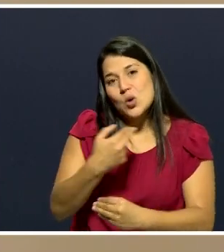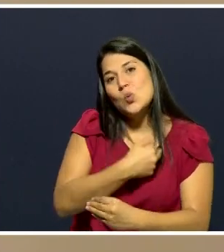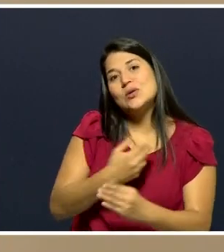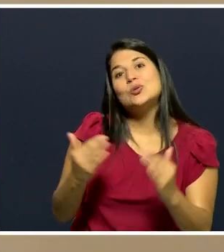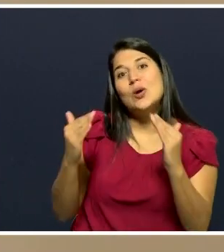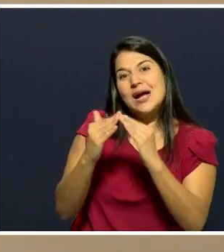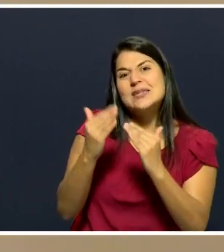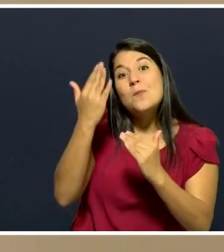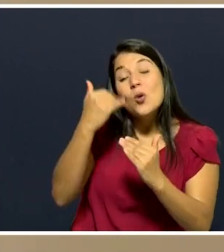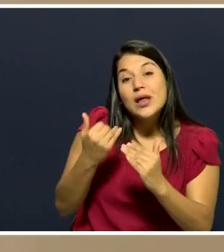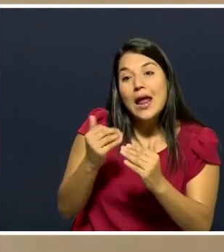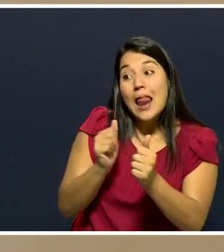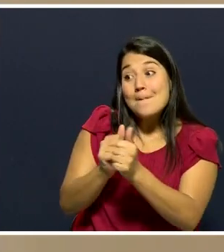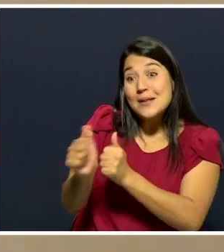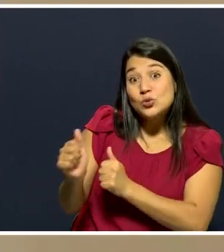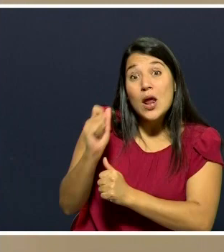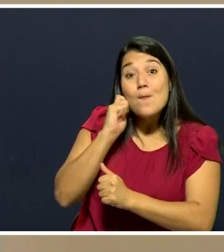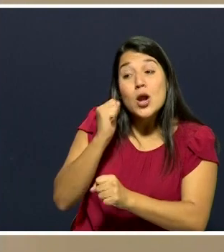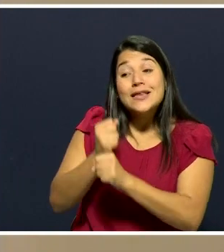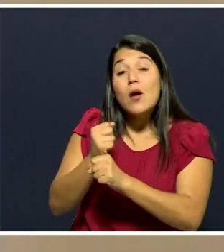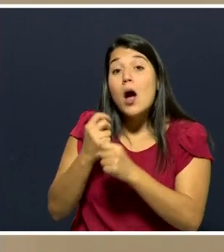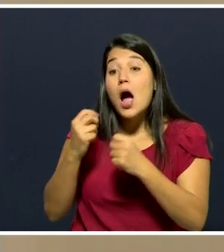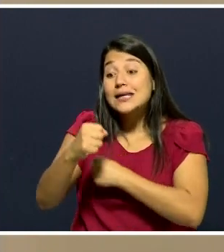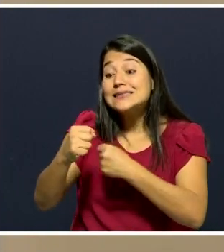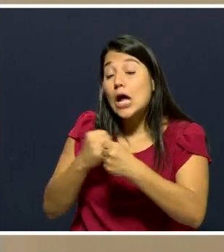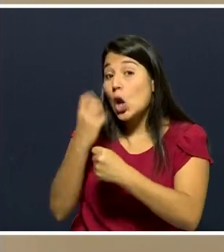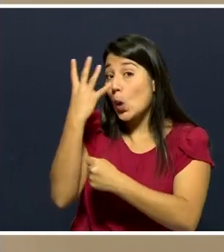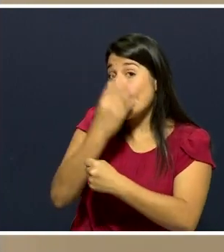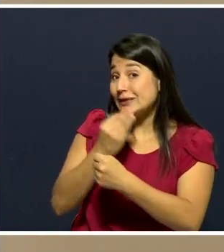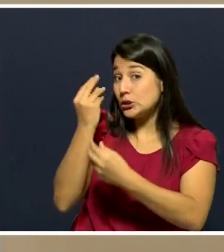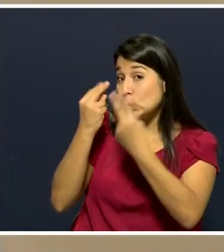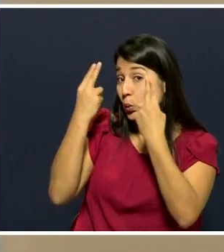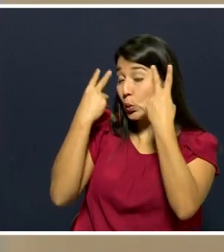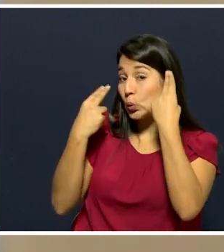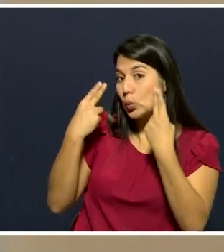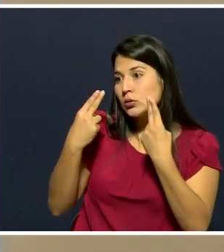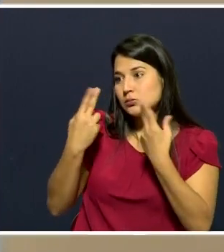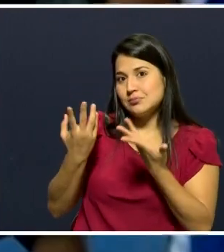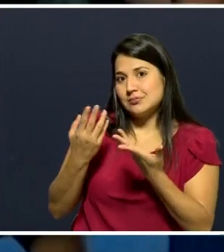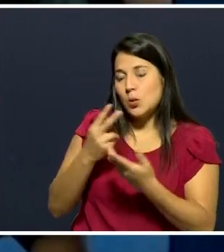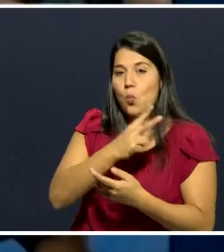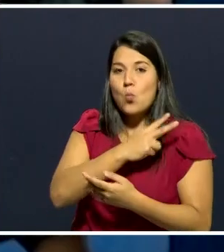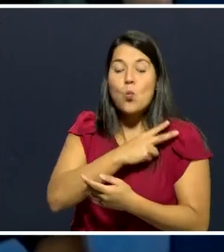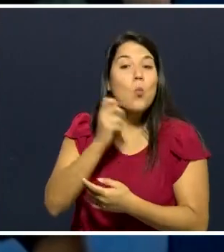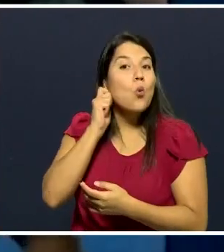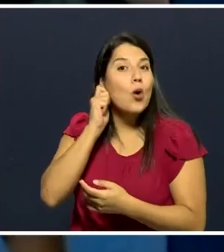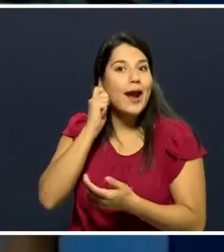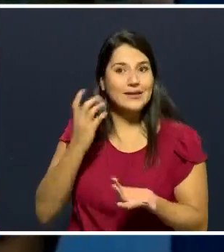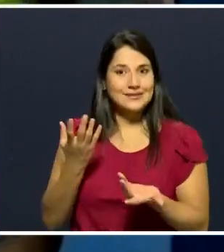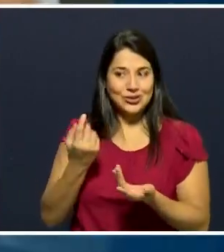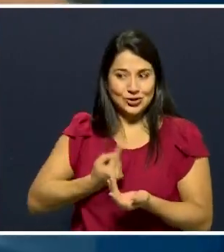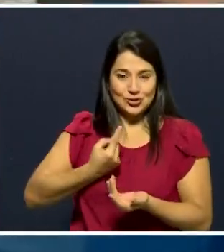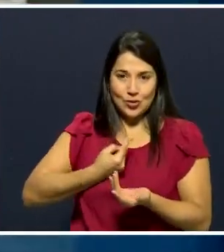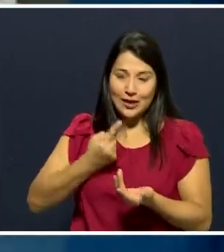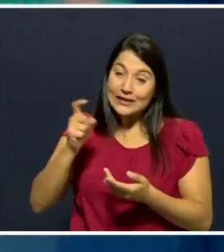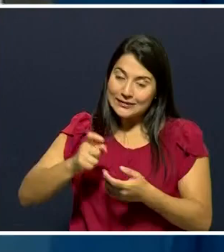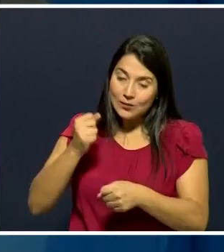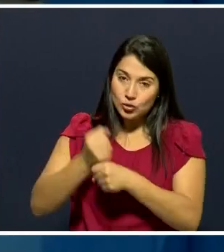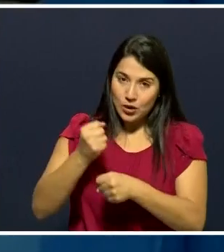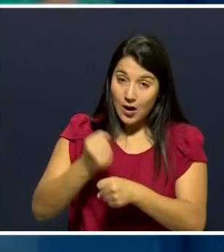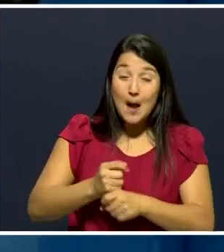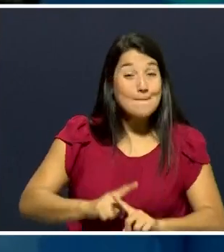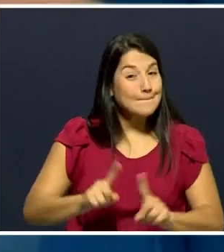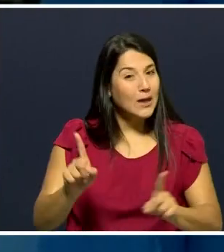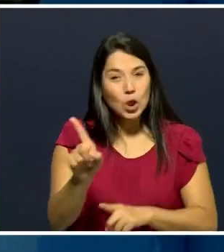de hogar y ahorita están sin dinero. O sea, necesitamos de verdad trabajar. No obstante, no todos están de acuerdo. Por